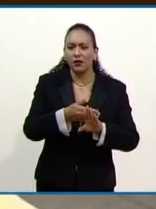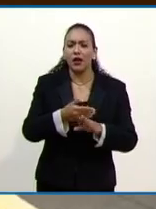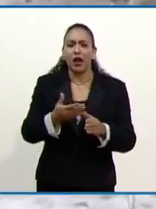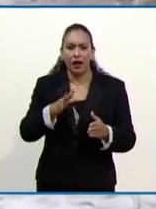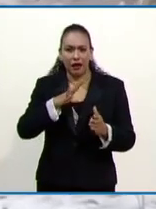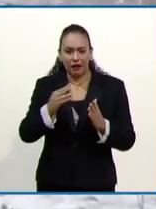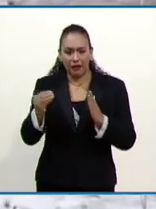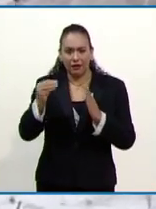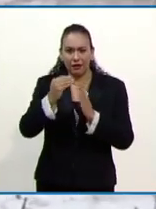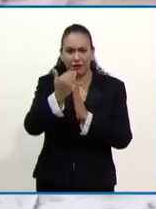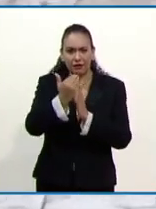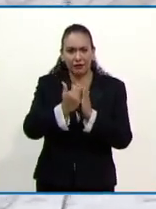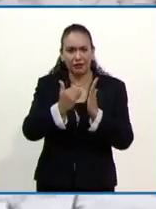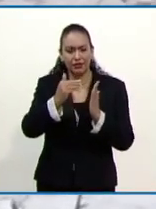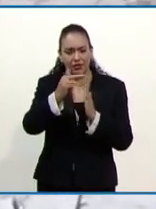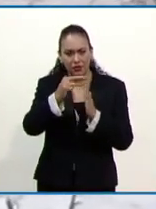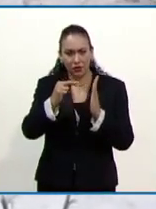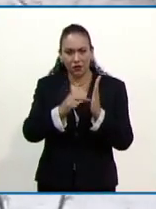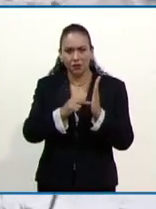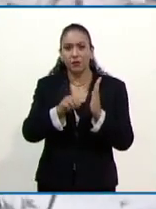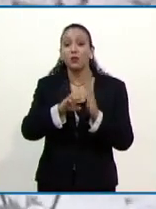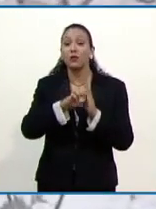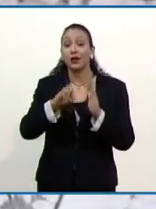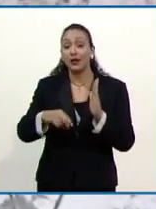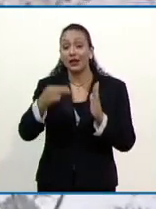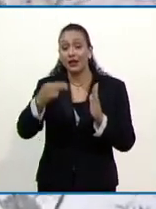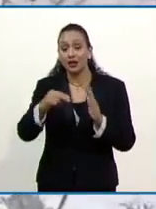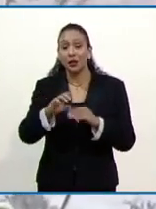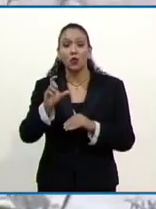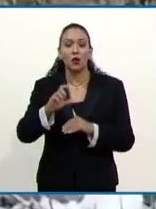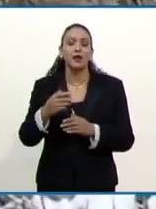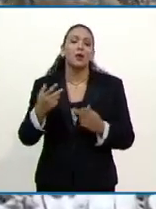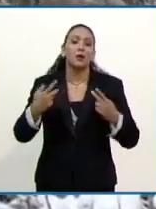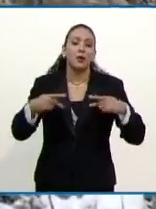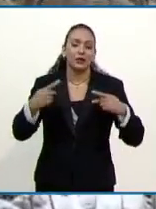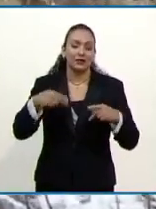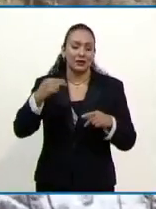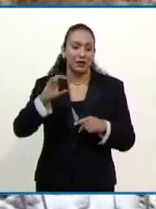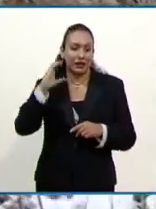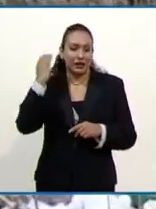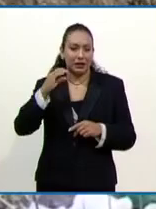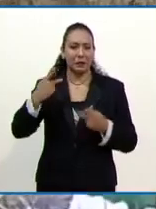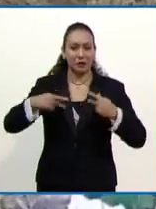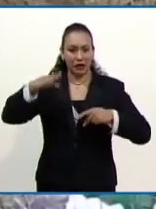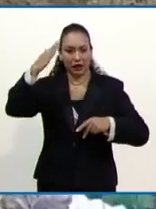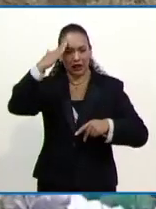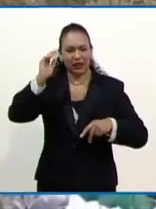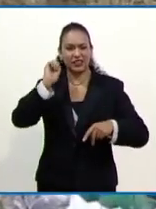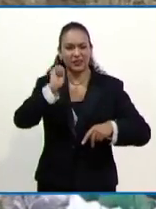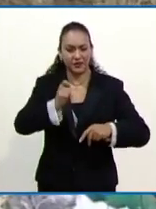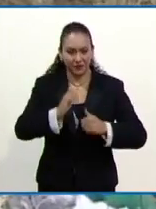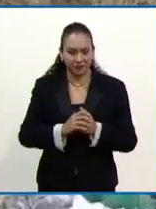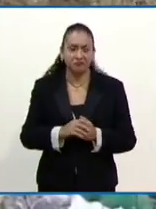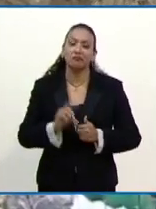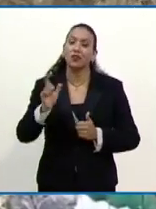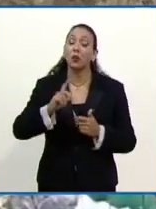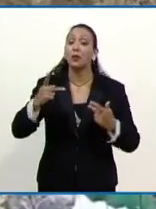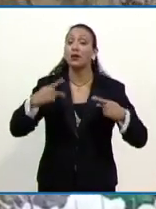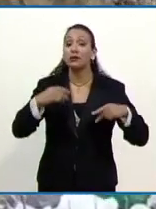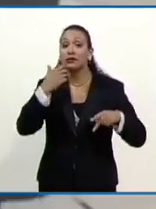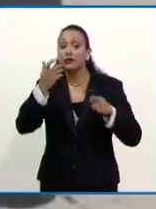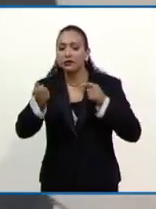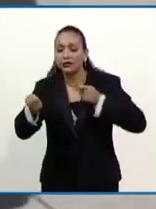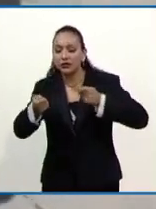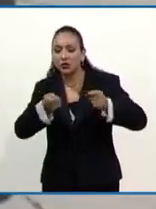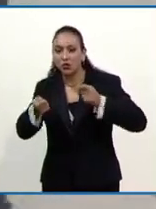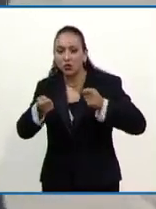normativo. Este ilícito, conocido como crimen de líderes, lo comete quien al estar en condiciones de controlar o